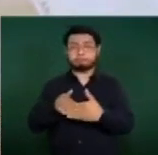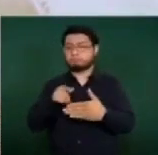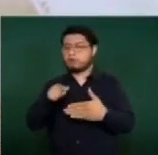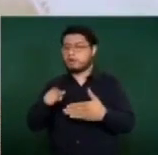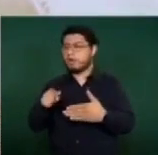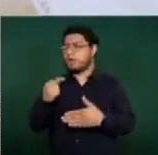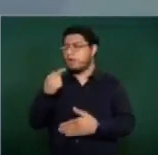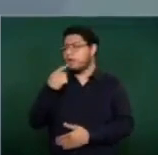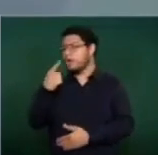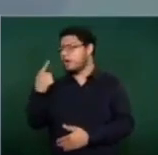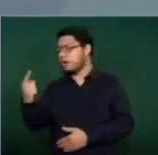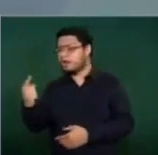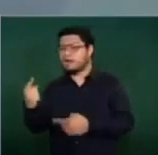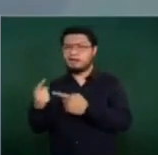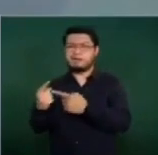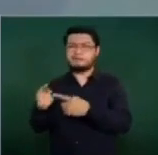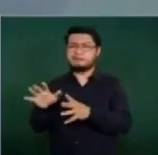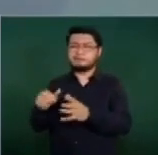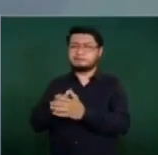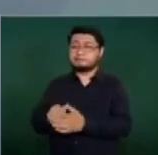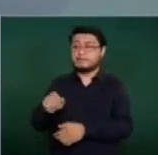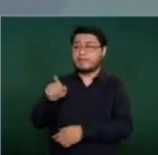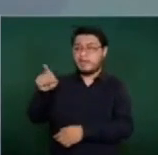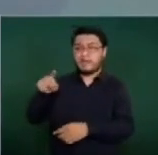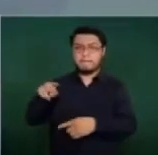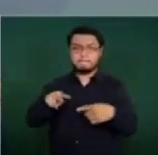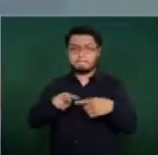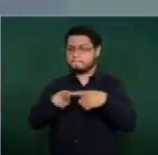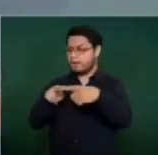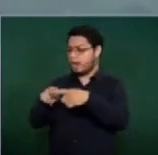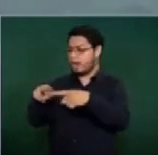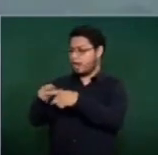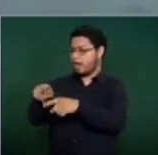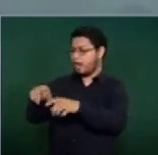en plazas el que prohíban